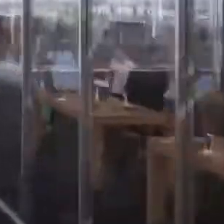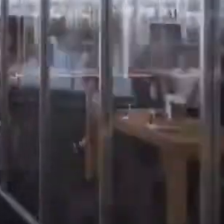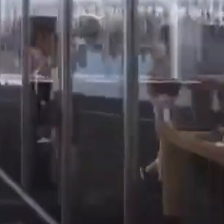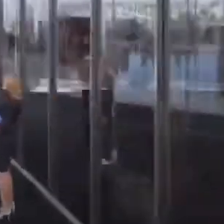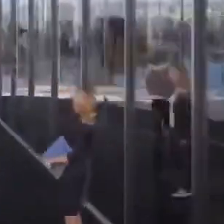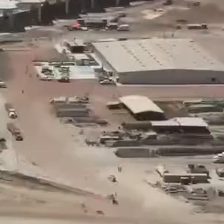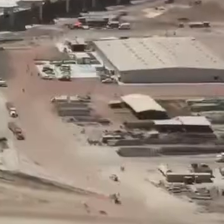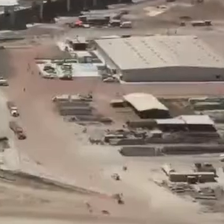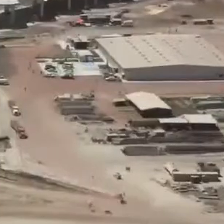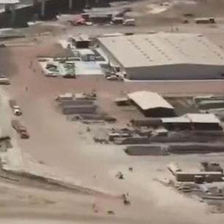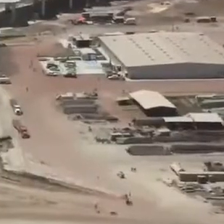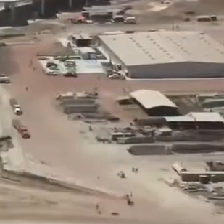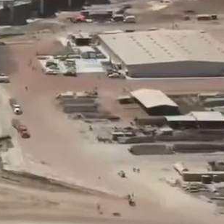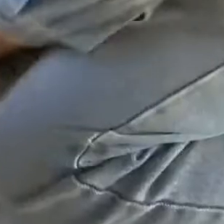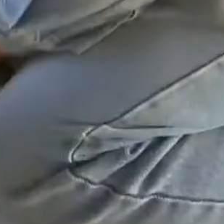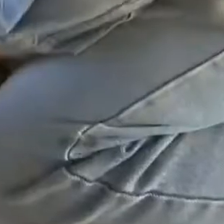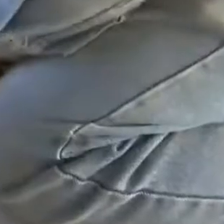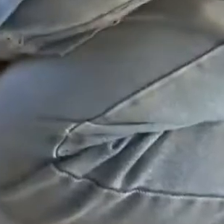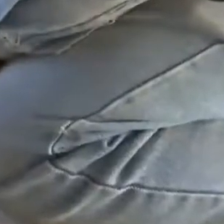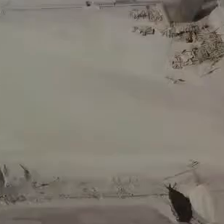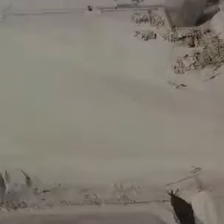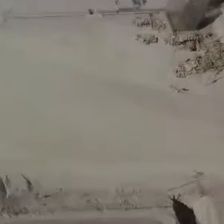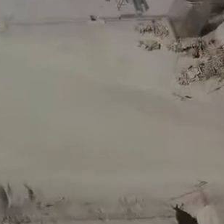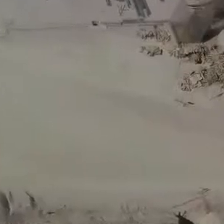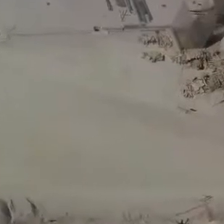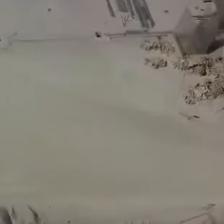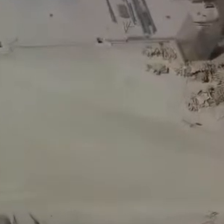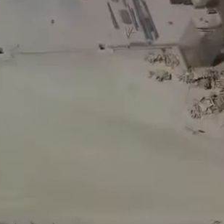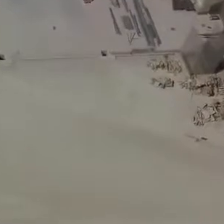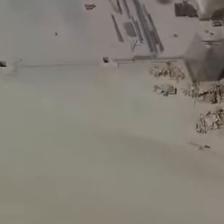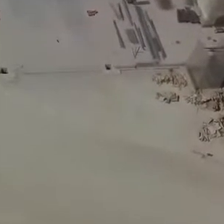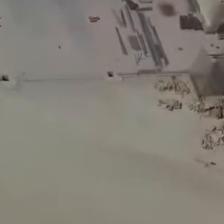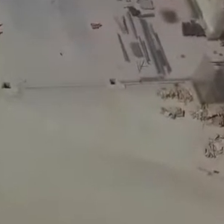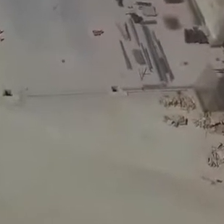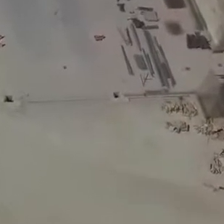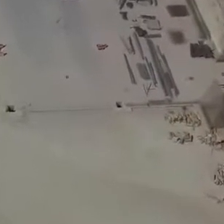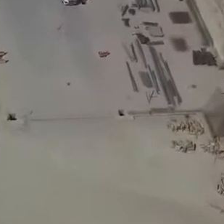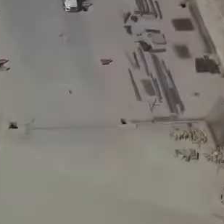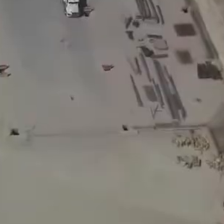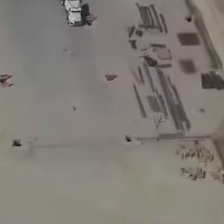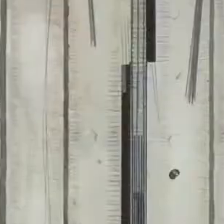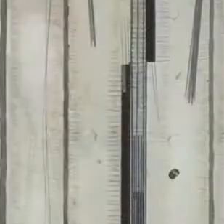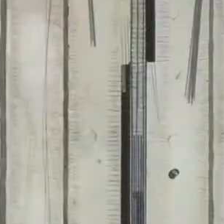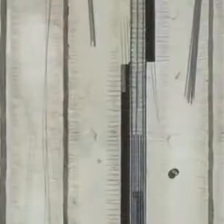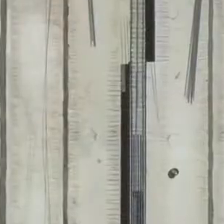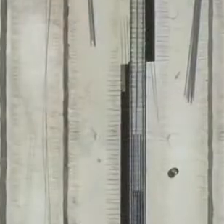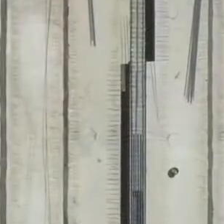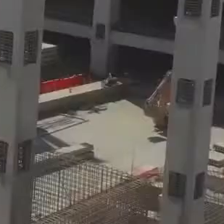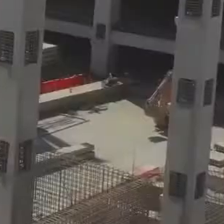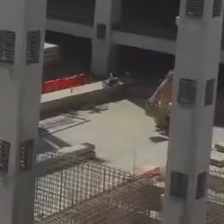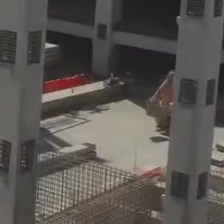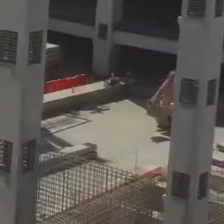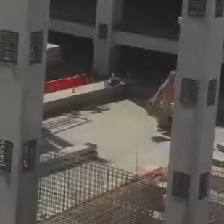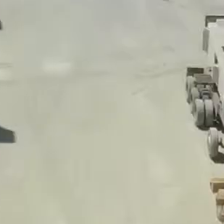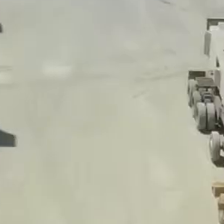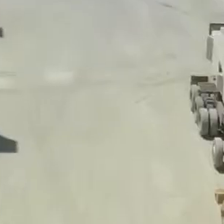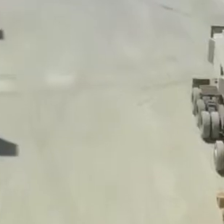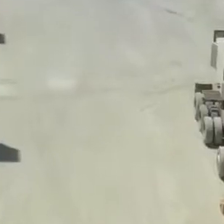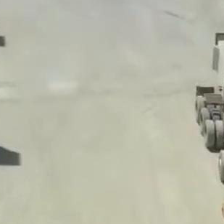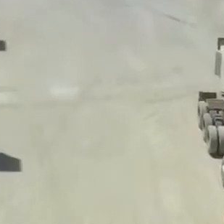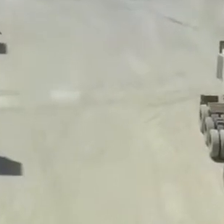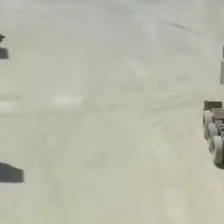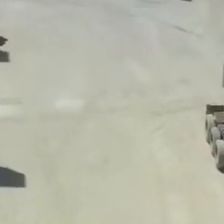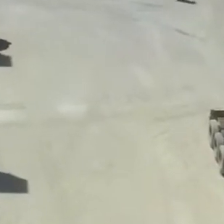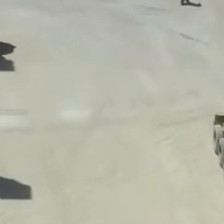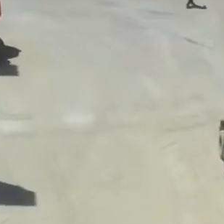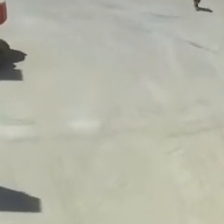terrestre se realiza el armado de nodos y el tendido de tubería para las instalaciones de red hidrosanitaria, eléctrica, voz y